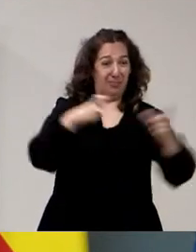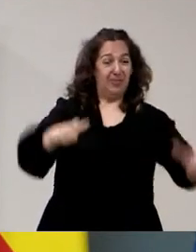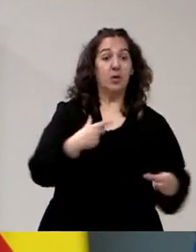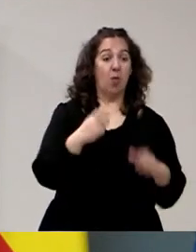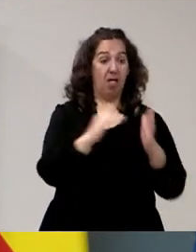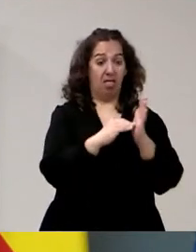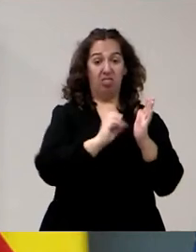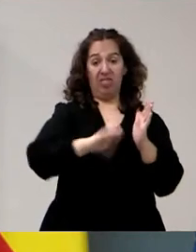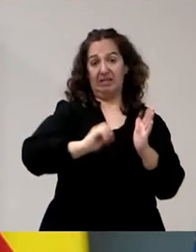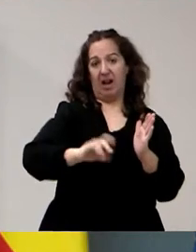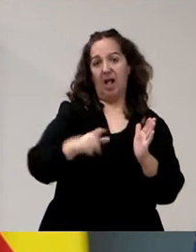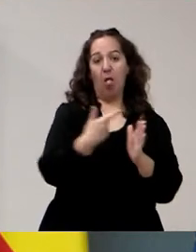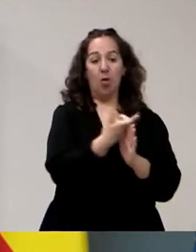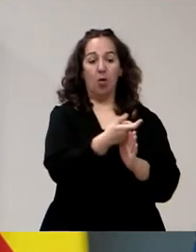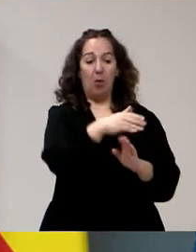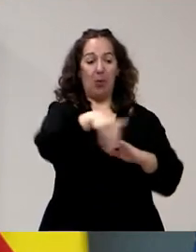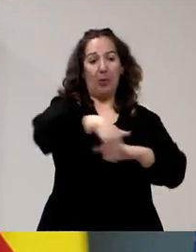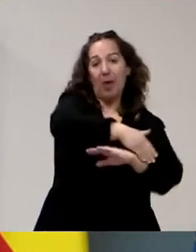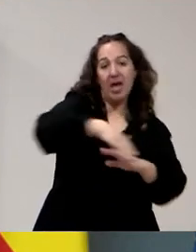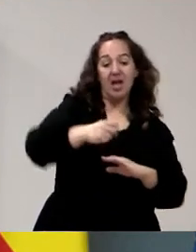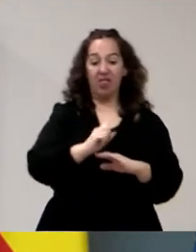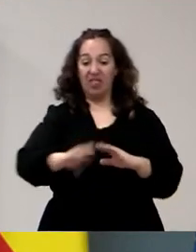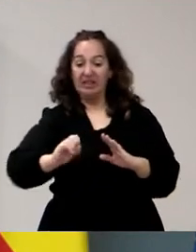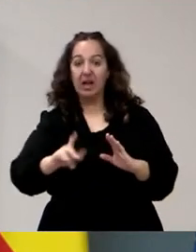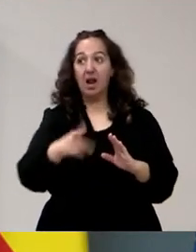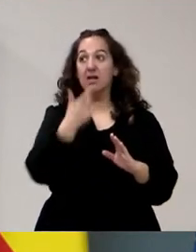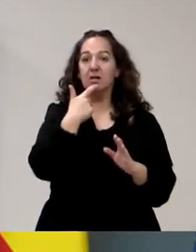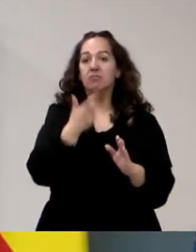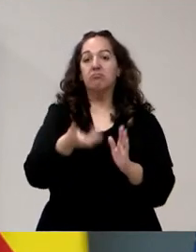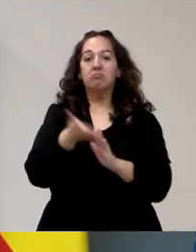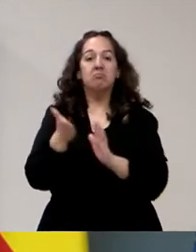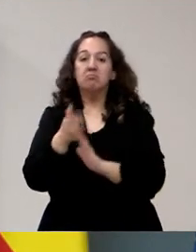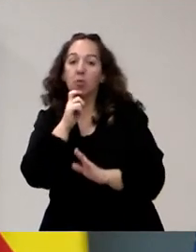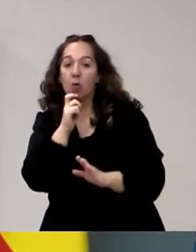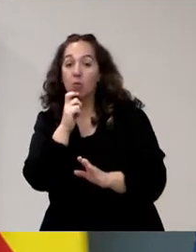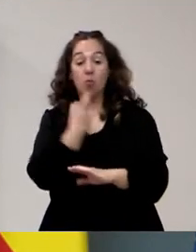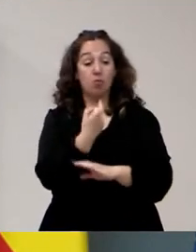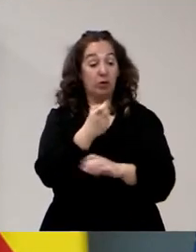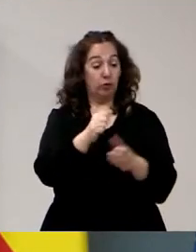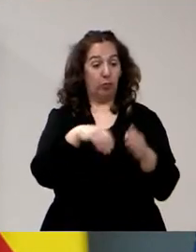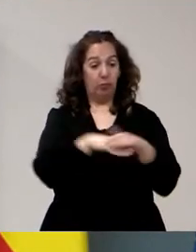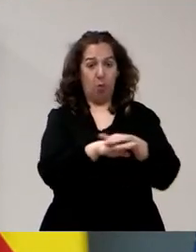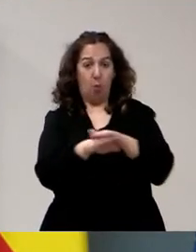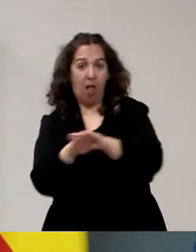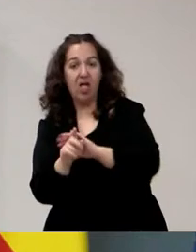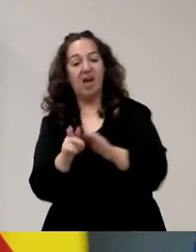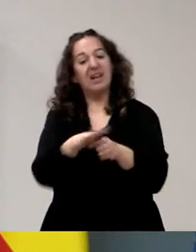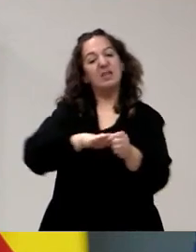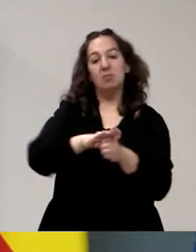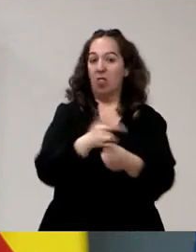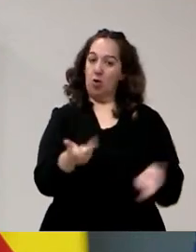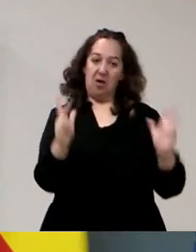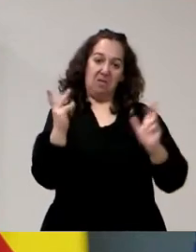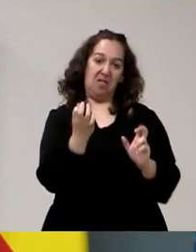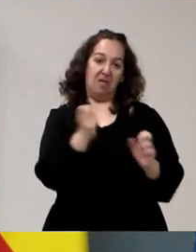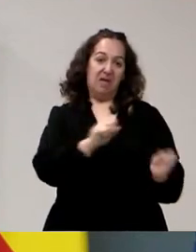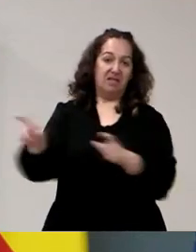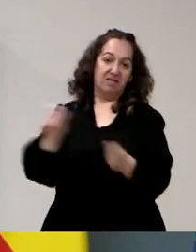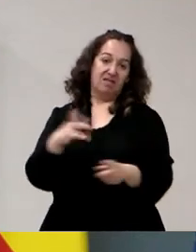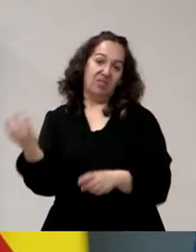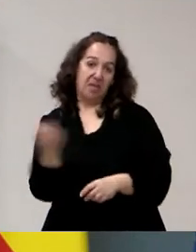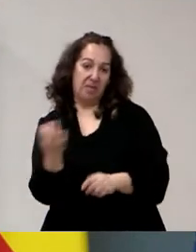relleno a la Bahía pues tiene una urgente necesidad de liberar puerto de alto espacio portuario perdón de alto valor